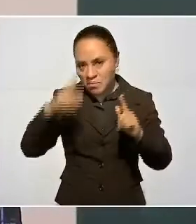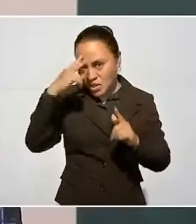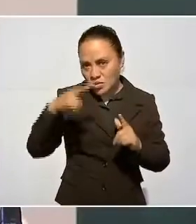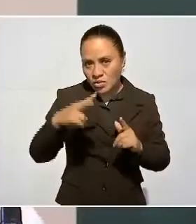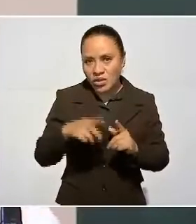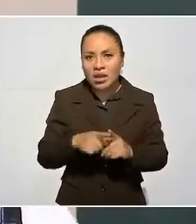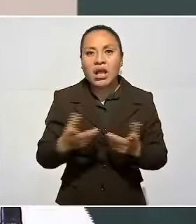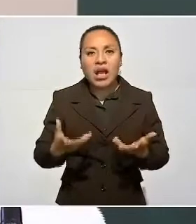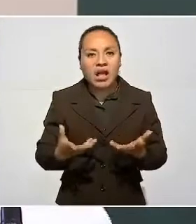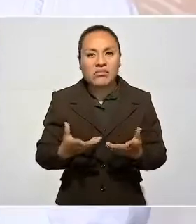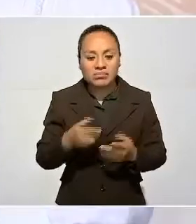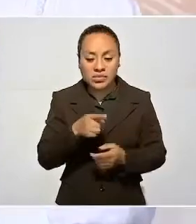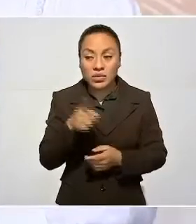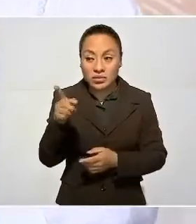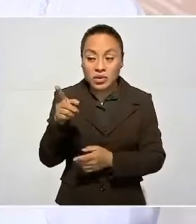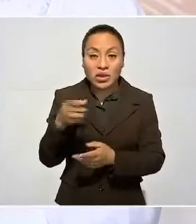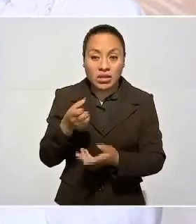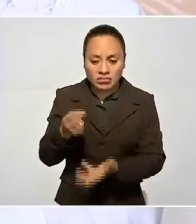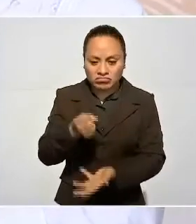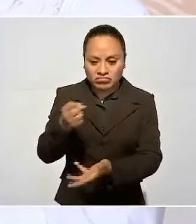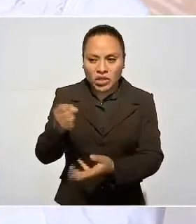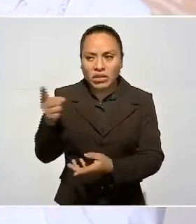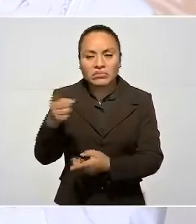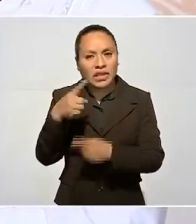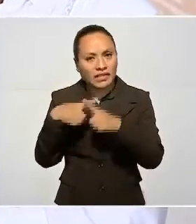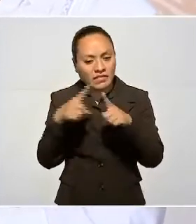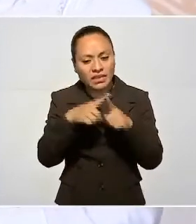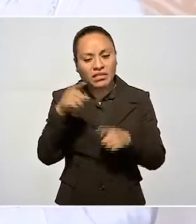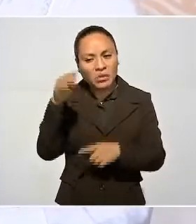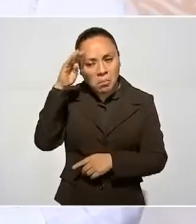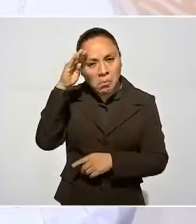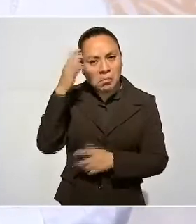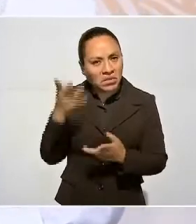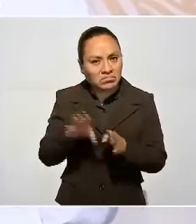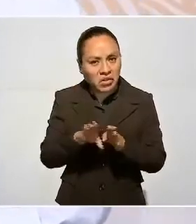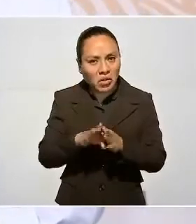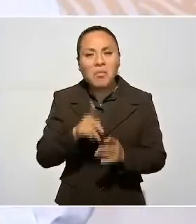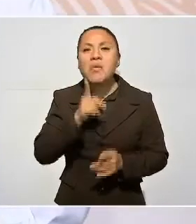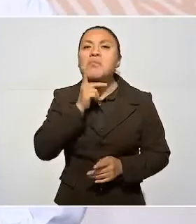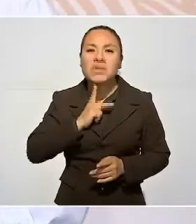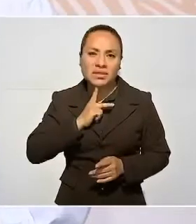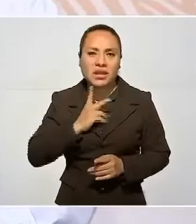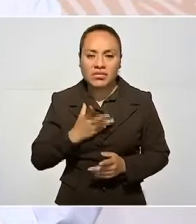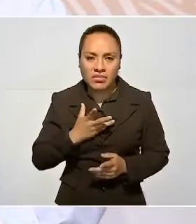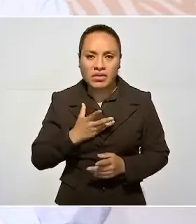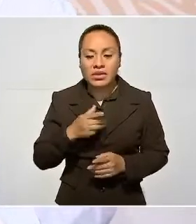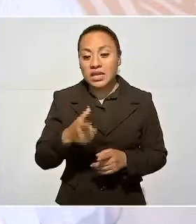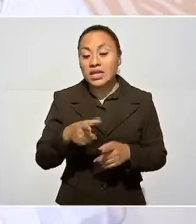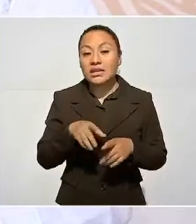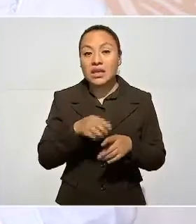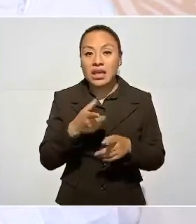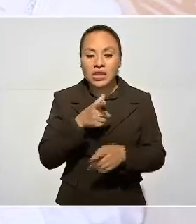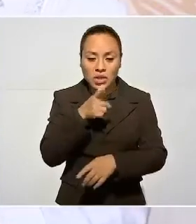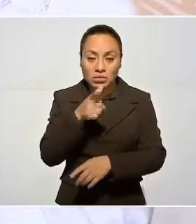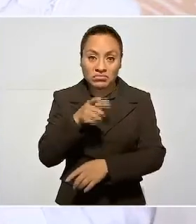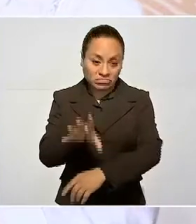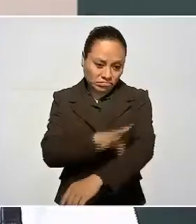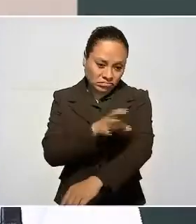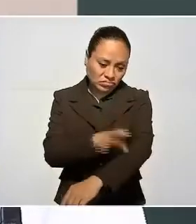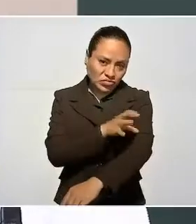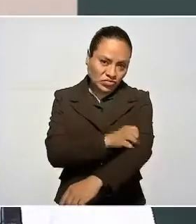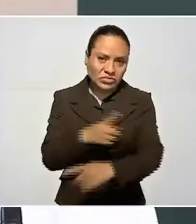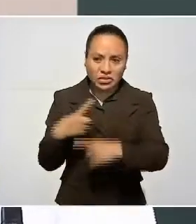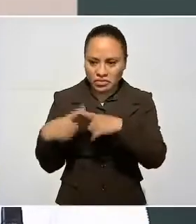con relación a sus recursos estratégicos como el petróleo y la generación de la energía